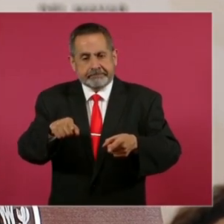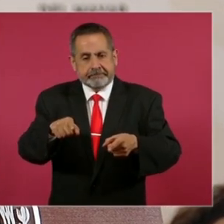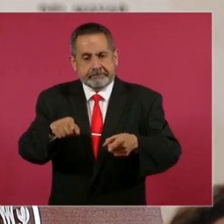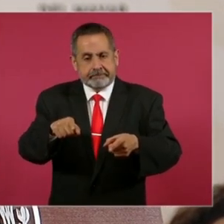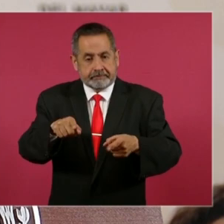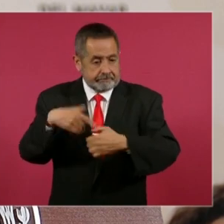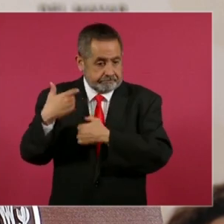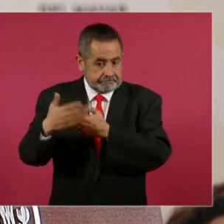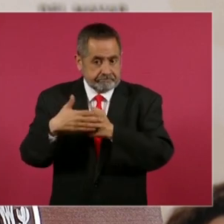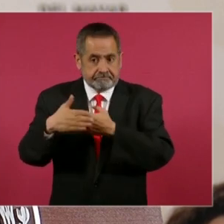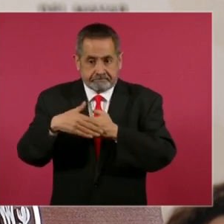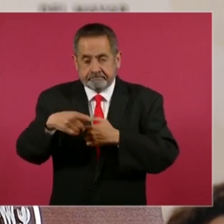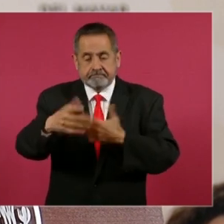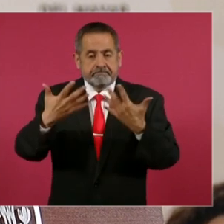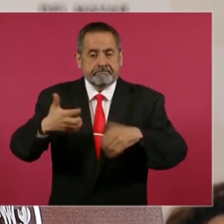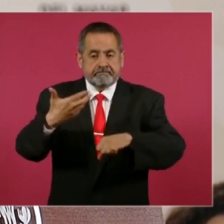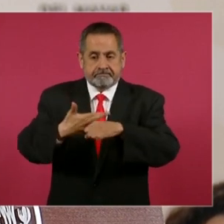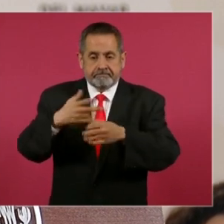van a tener